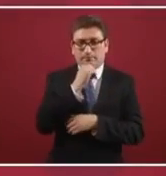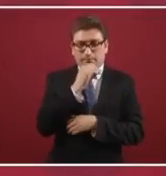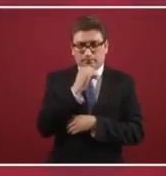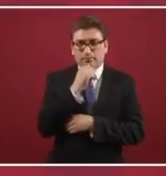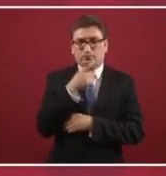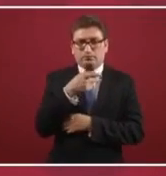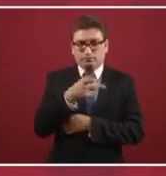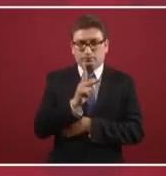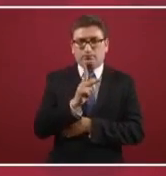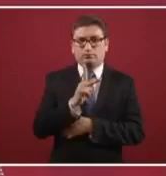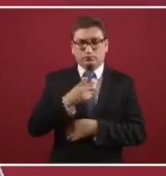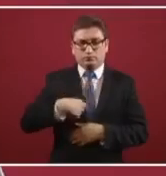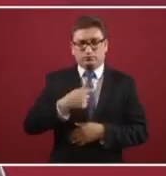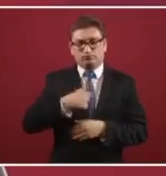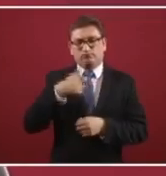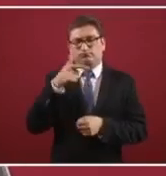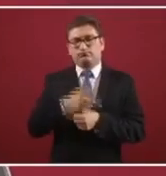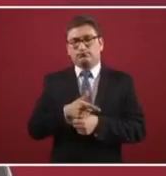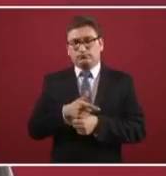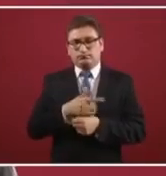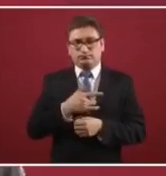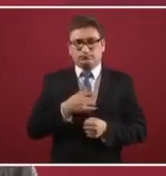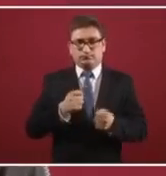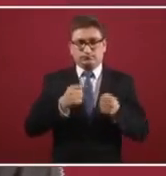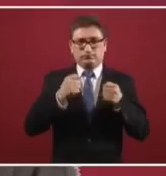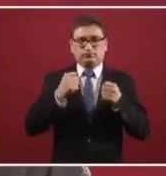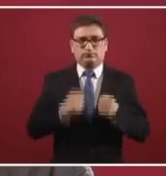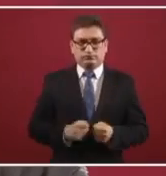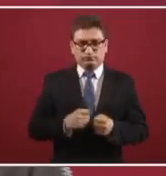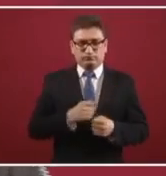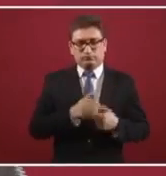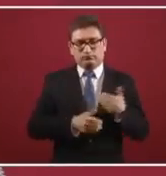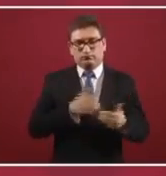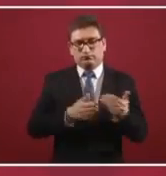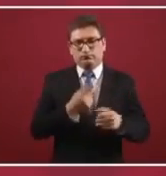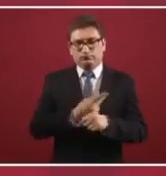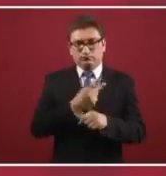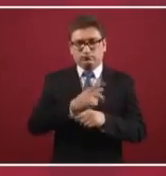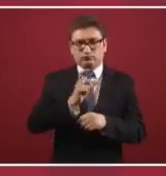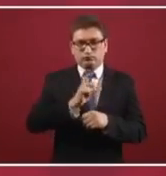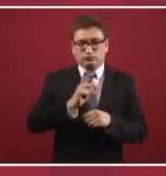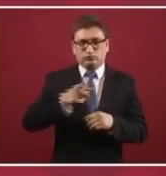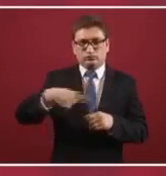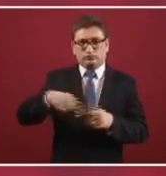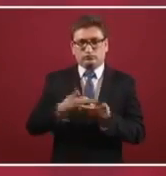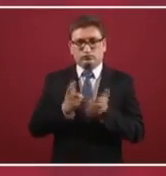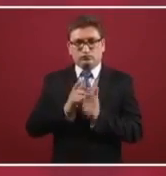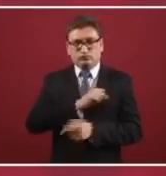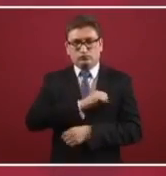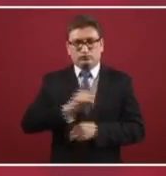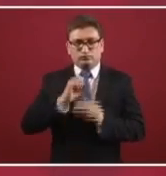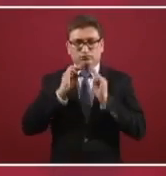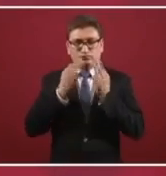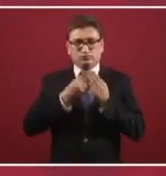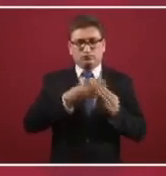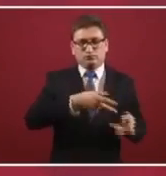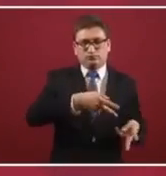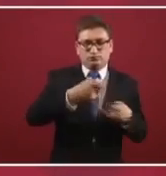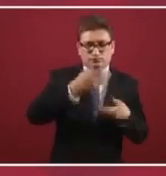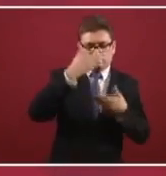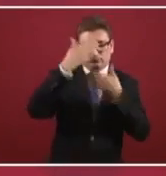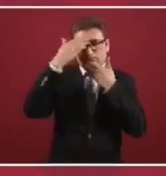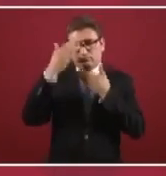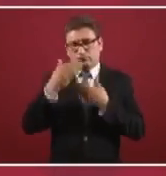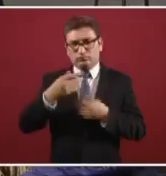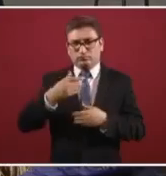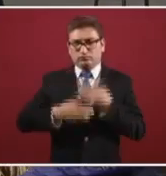tenemos certeza de cómo se realizó el operativo por los grupos delictivos. Entonces, una de las primeras